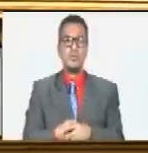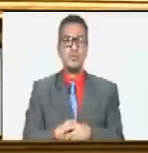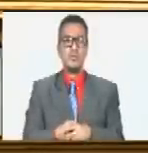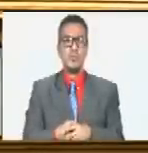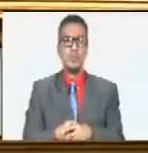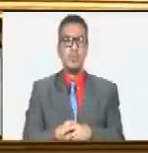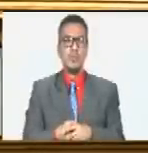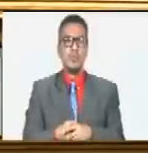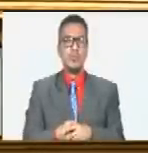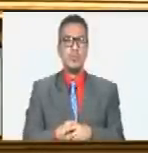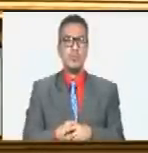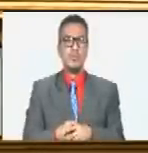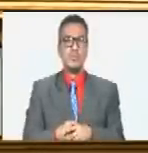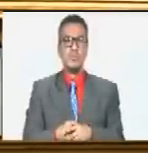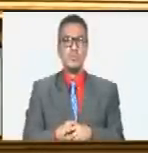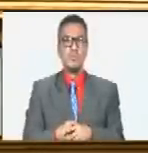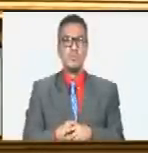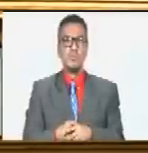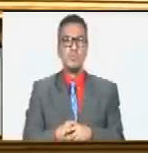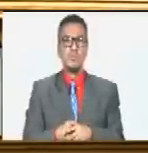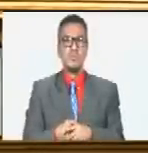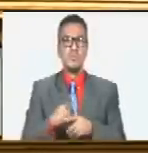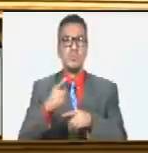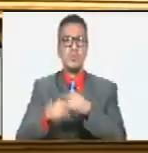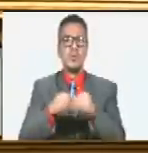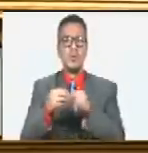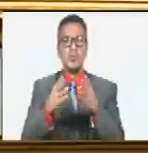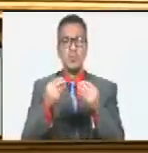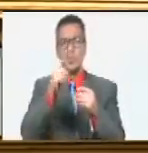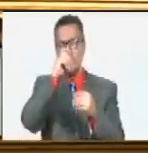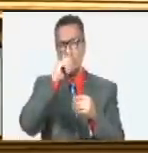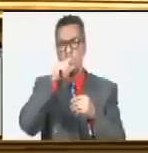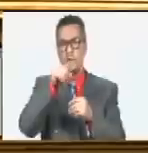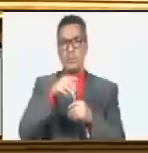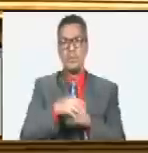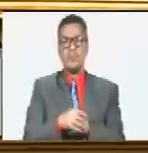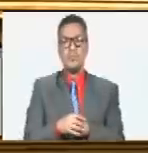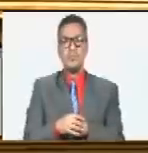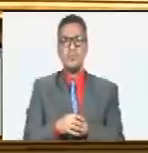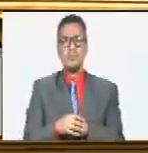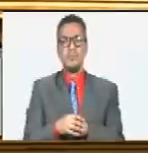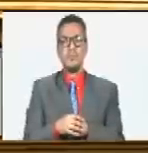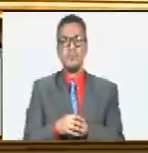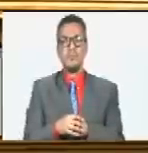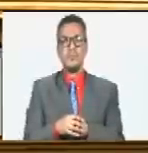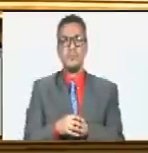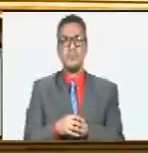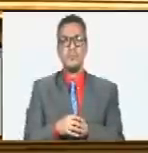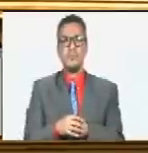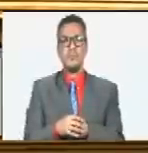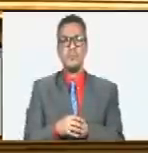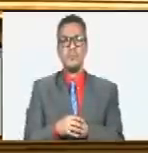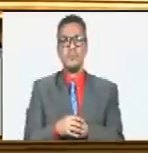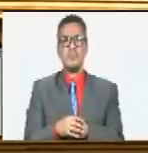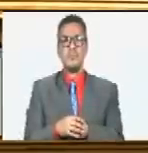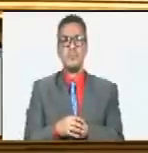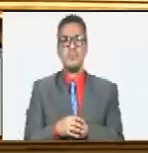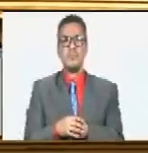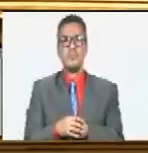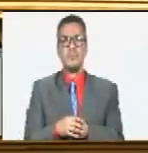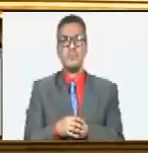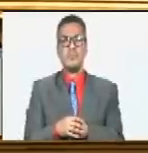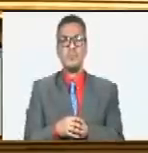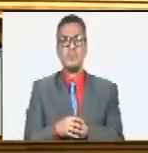tejiendo a lo largo de los años entre una de